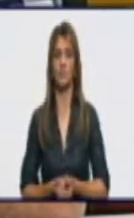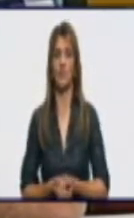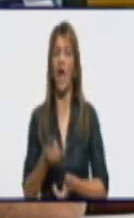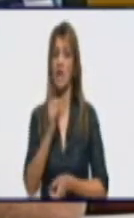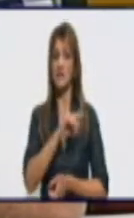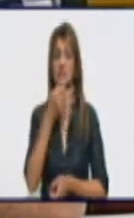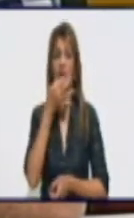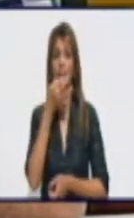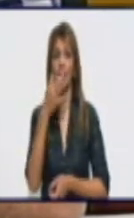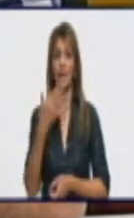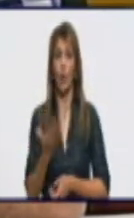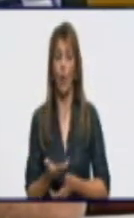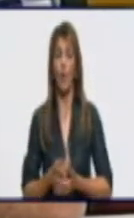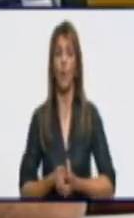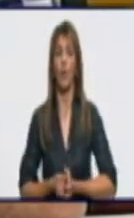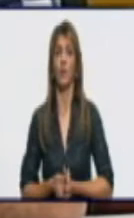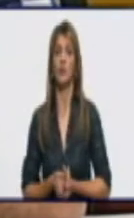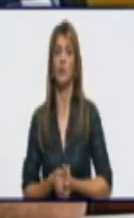productor que esté en una zona donde